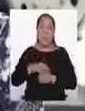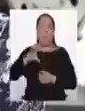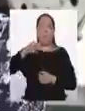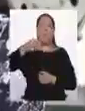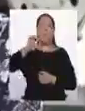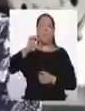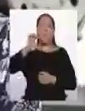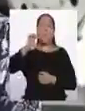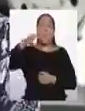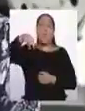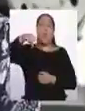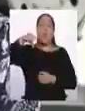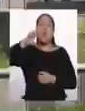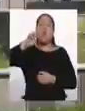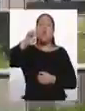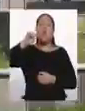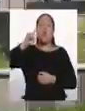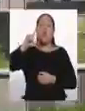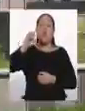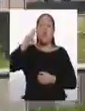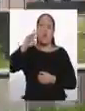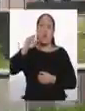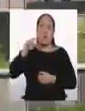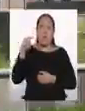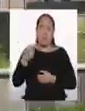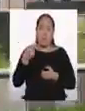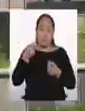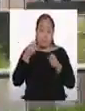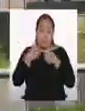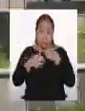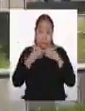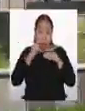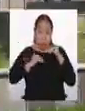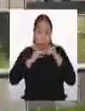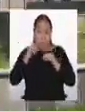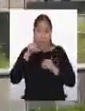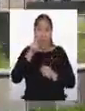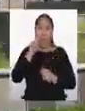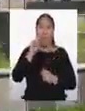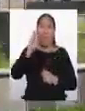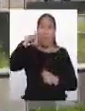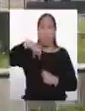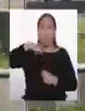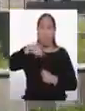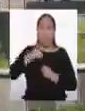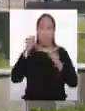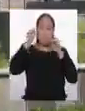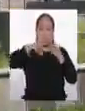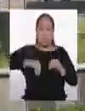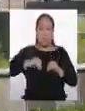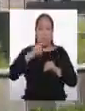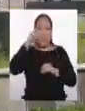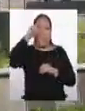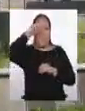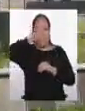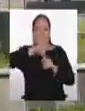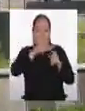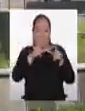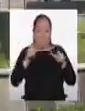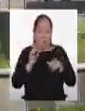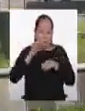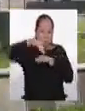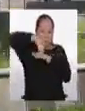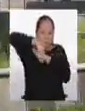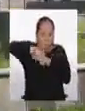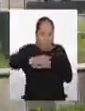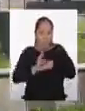construcción de este tipo de vehículos. Los LTP se adaptaron rápidamente a la difícil geografía de la zona de